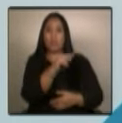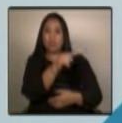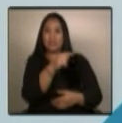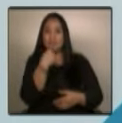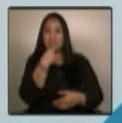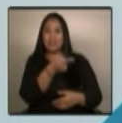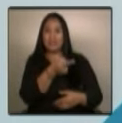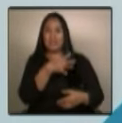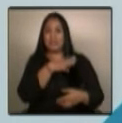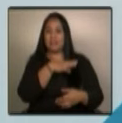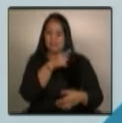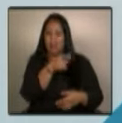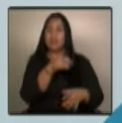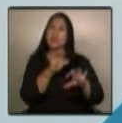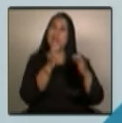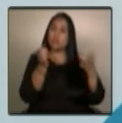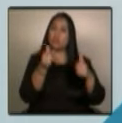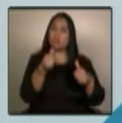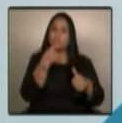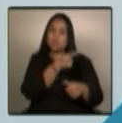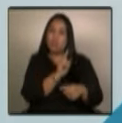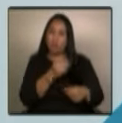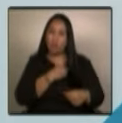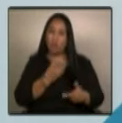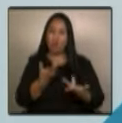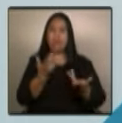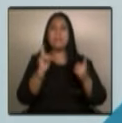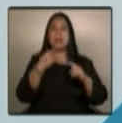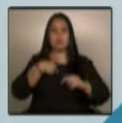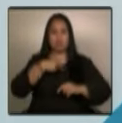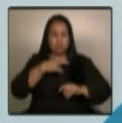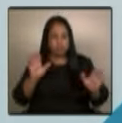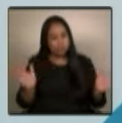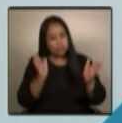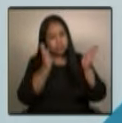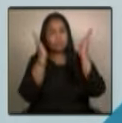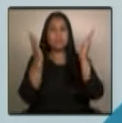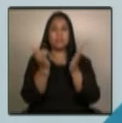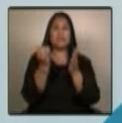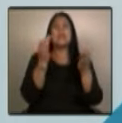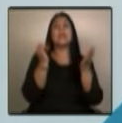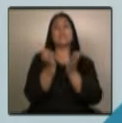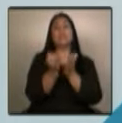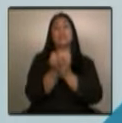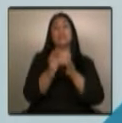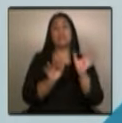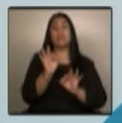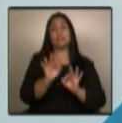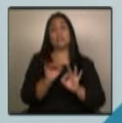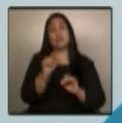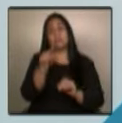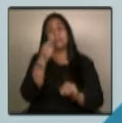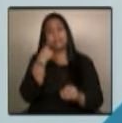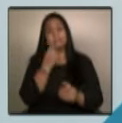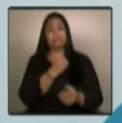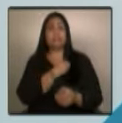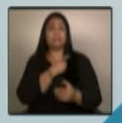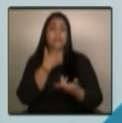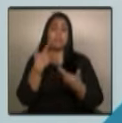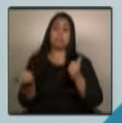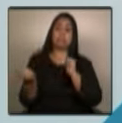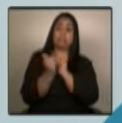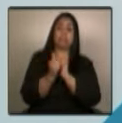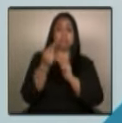tener una eh Mejor posibilidad de rescatar las instituciones de justicia y en esto esperamos en contar con el concurso de todos